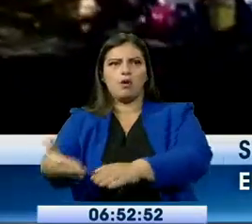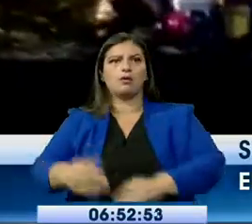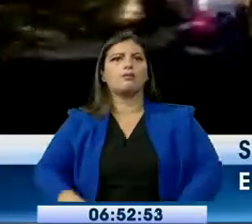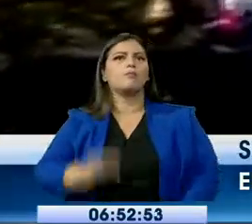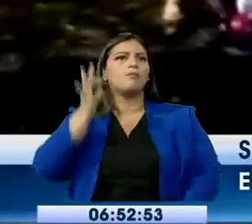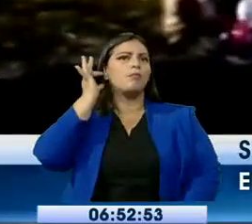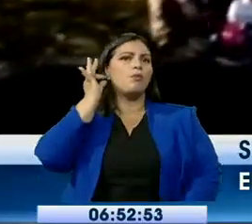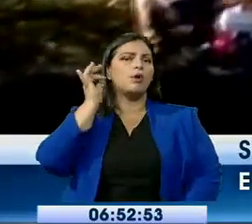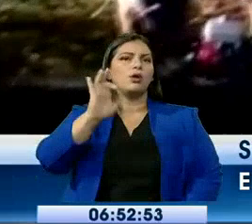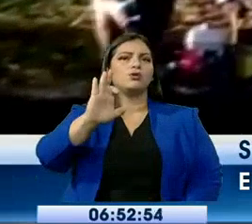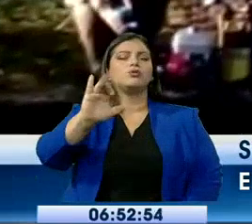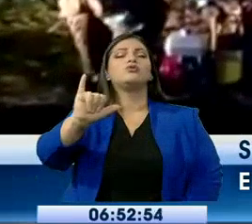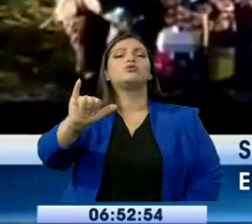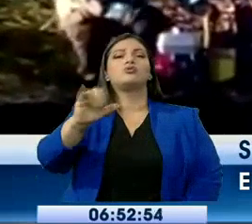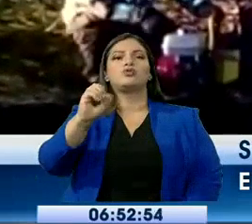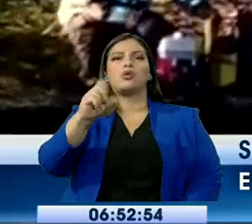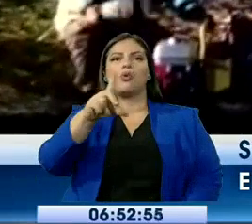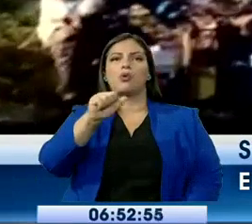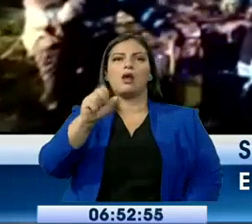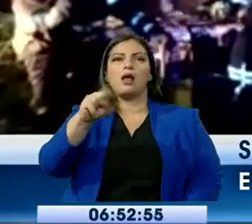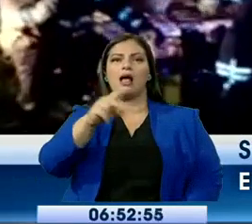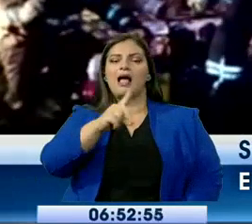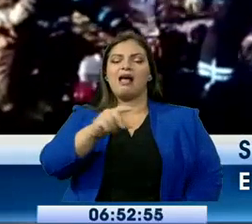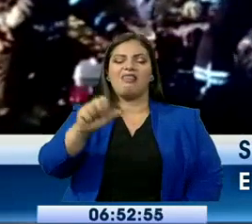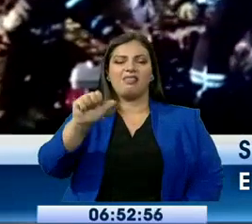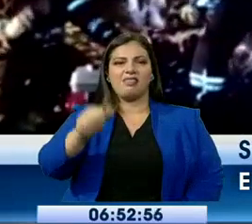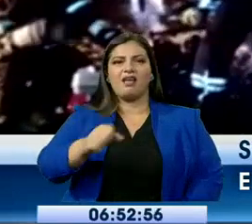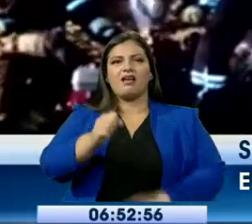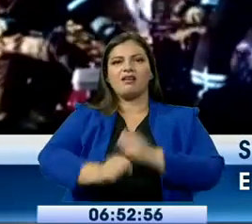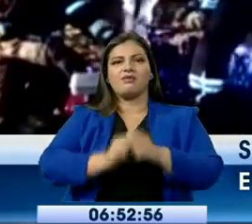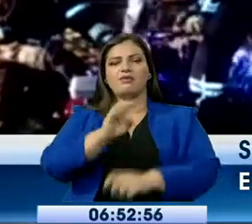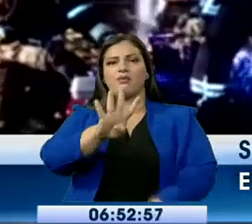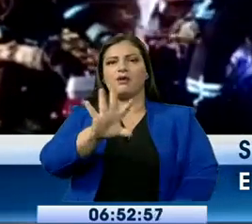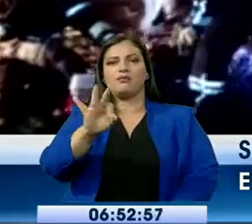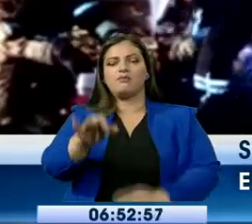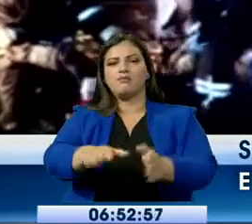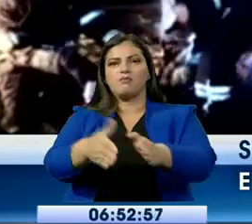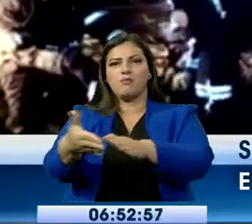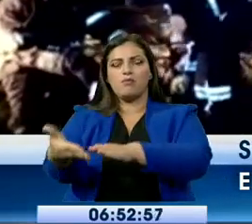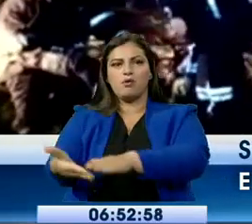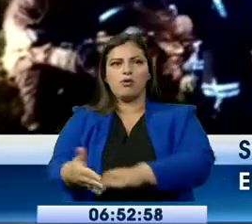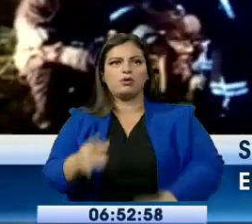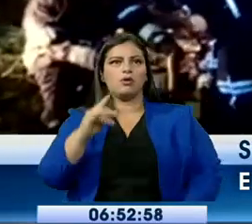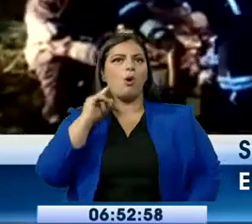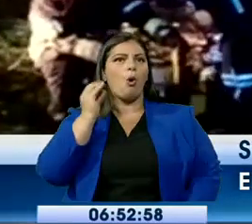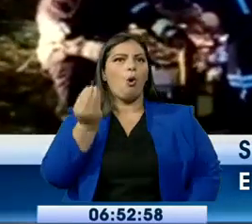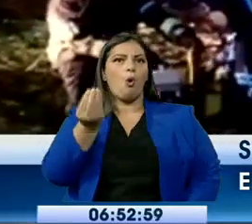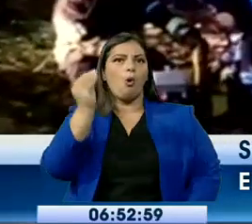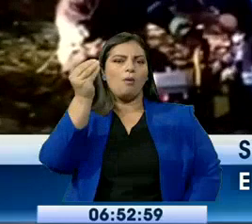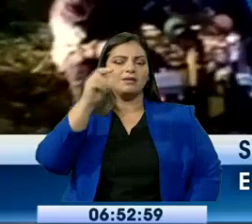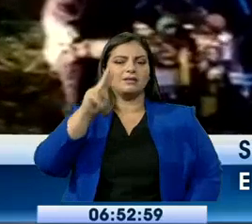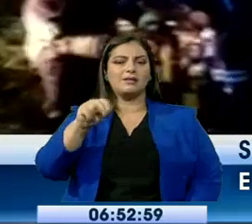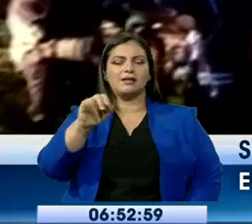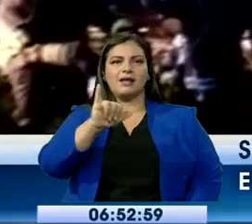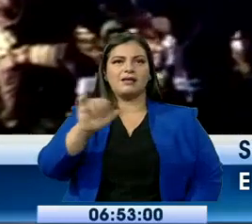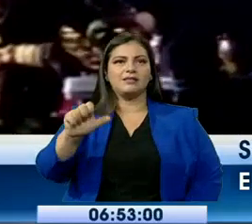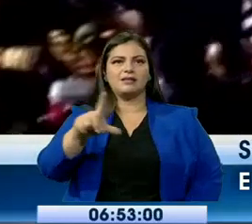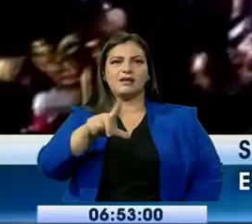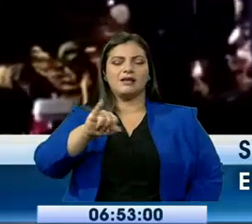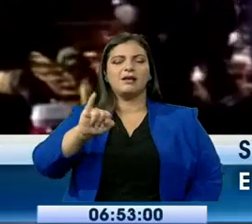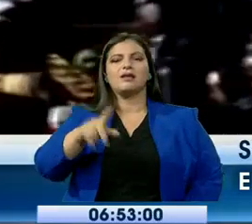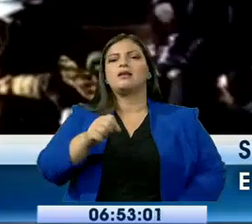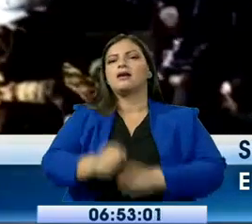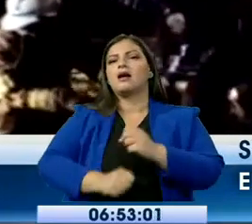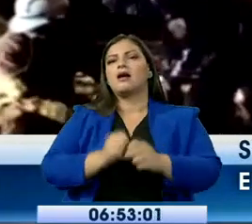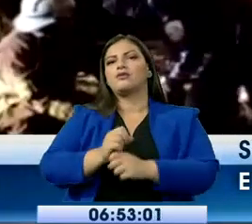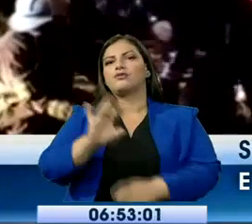de 24 años, Dayeli Trujillo, de 17 años, Brian Trujillo, de 13 años, y el conductor Edgar Barragán,